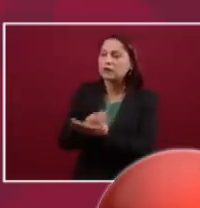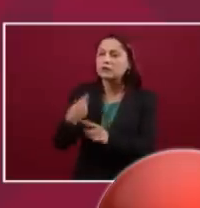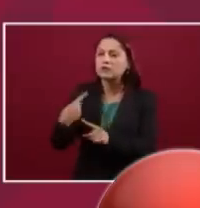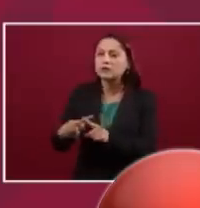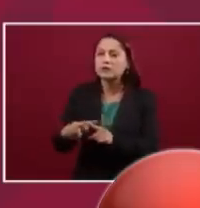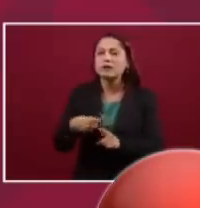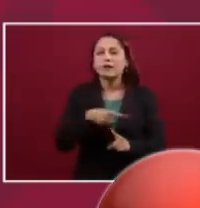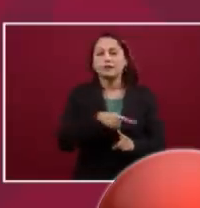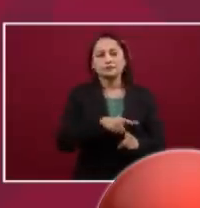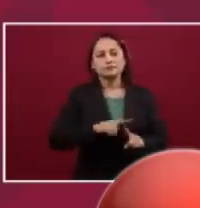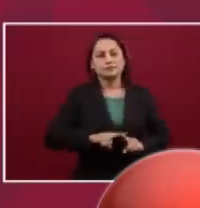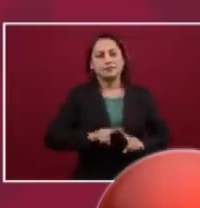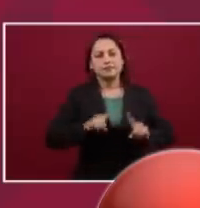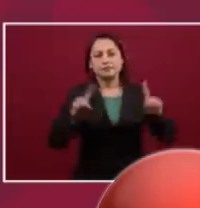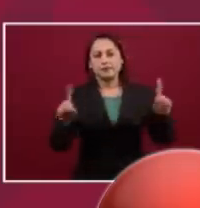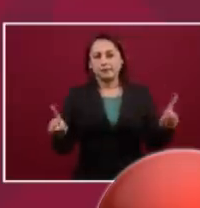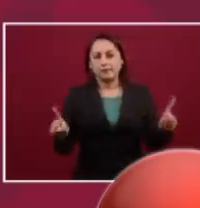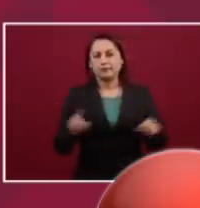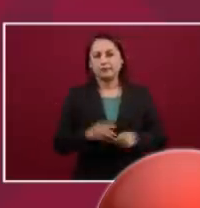y respetó